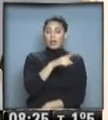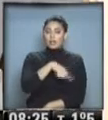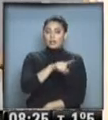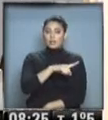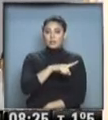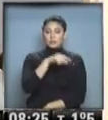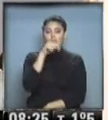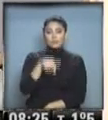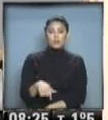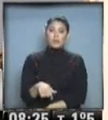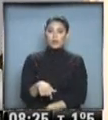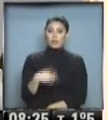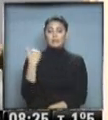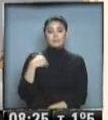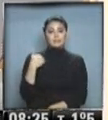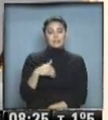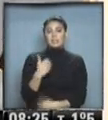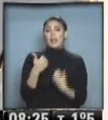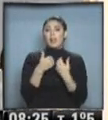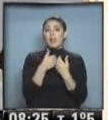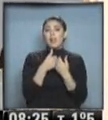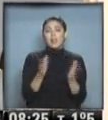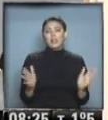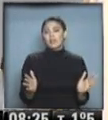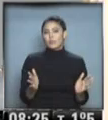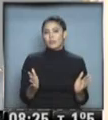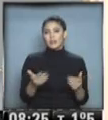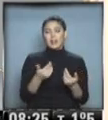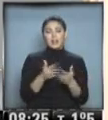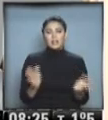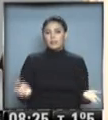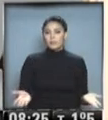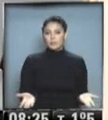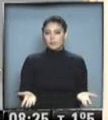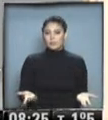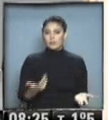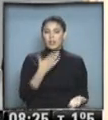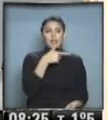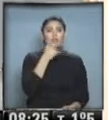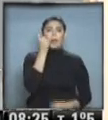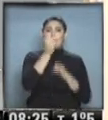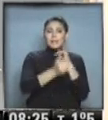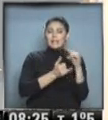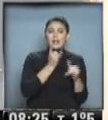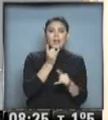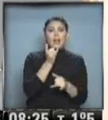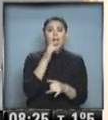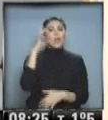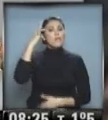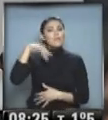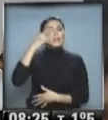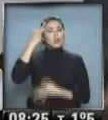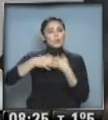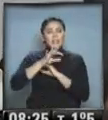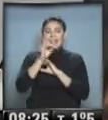siguen estando hoy en la Argentina sin ni siquiera tener que dar cuentas a la justicia